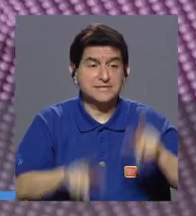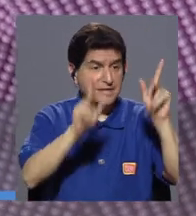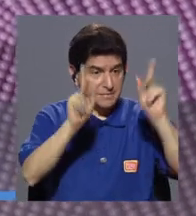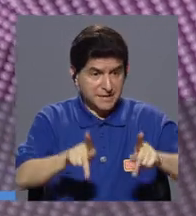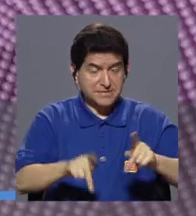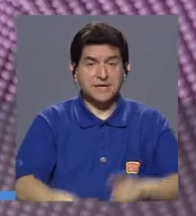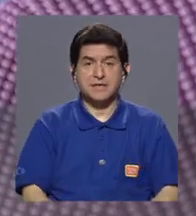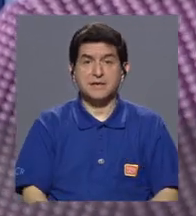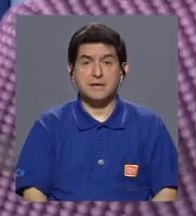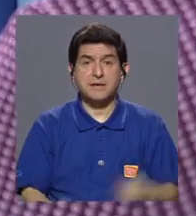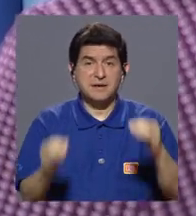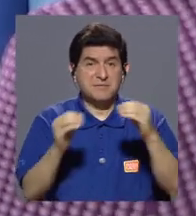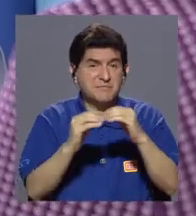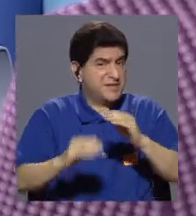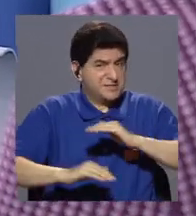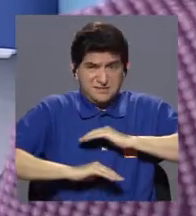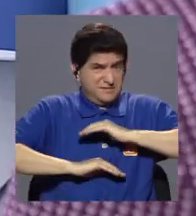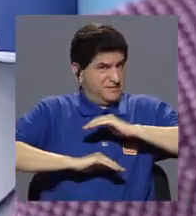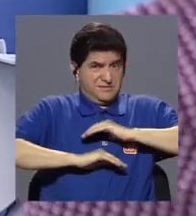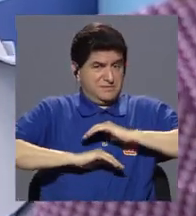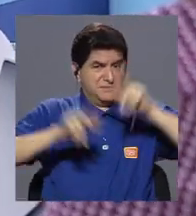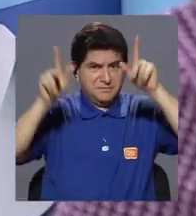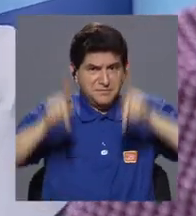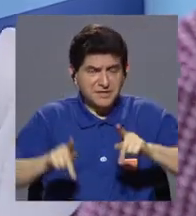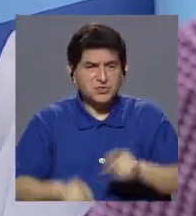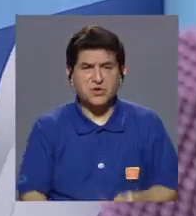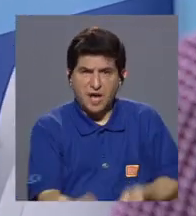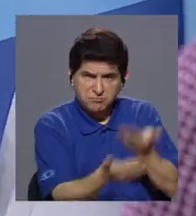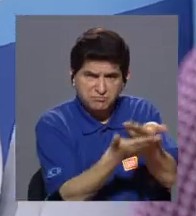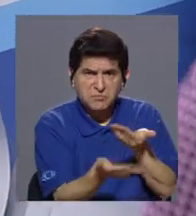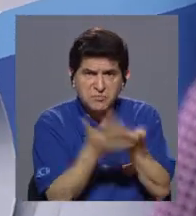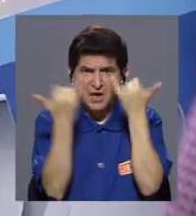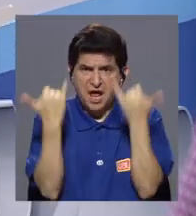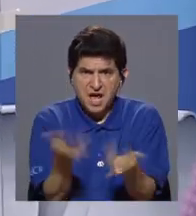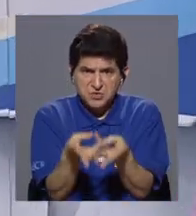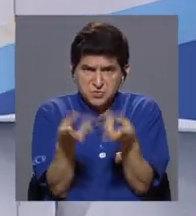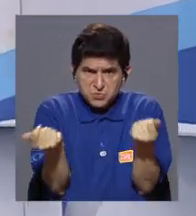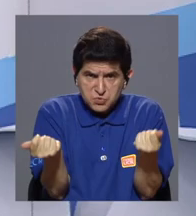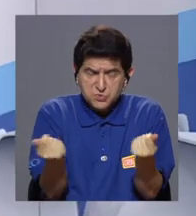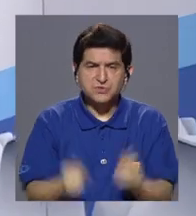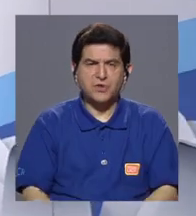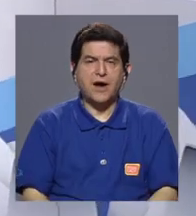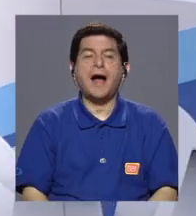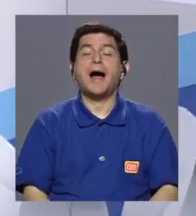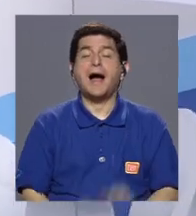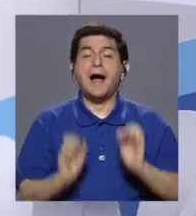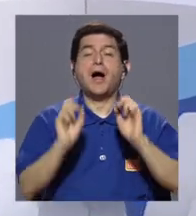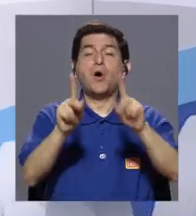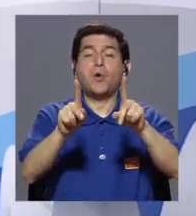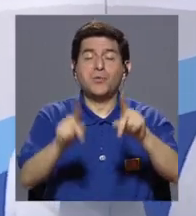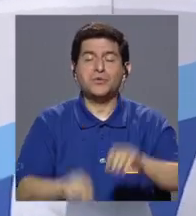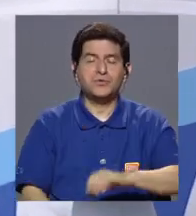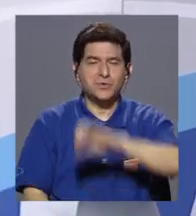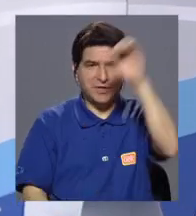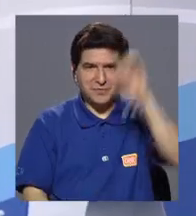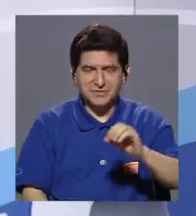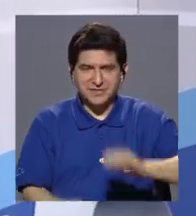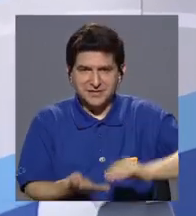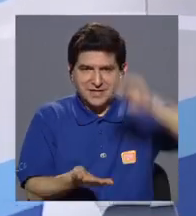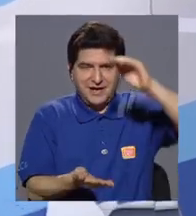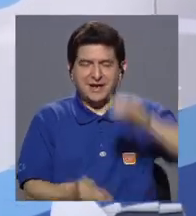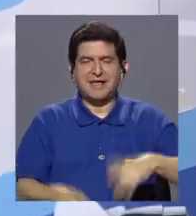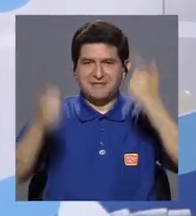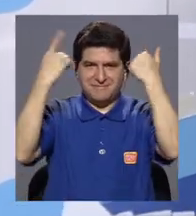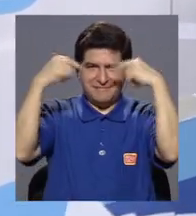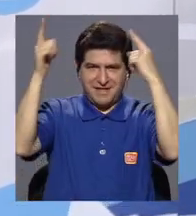esté la gente me entre más insatisfechas es de la gente con la propuesta actual de solución más probabilidades va a tener el emprendedor de